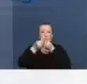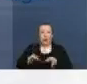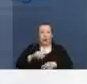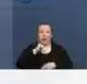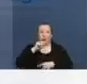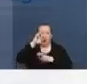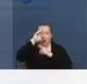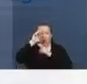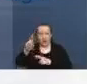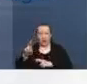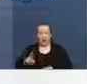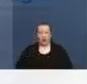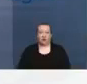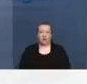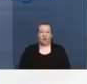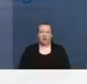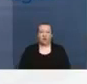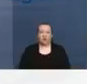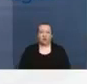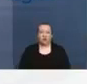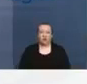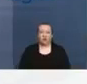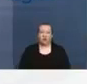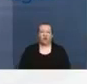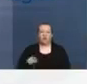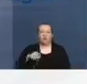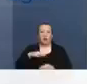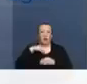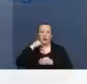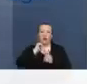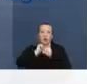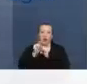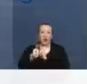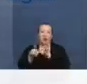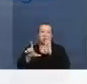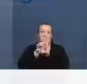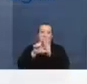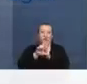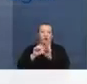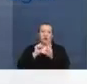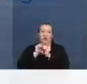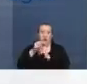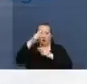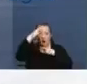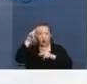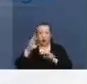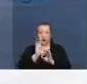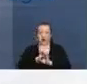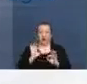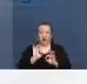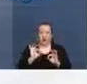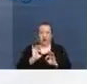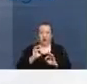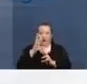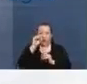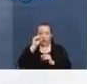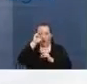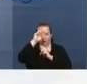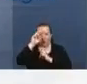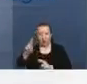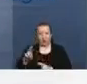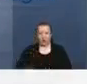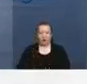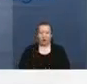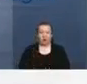en los de siempre nuestras élites se creen por encima de la ley y por encima la moral lo que ellos hagan está bien independientemente que sea escandaloso